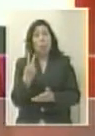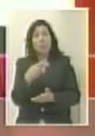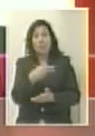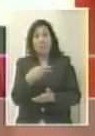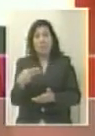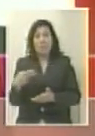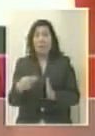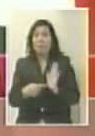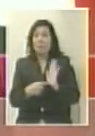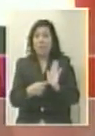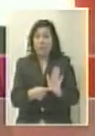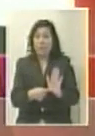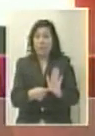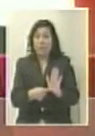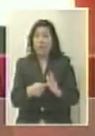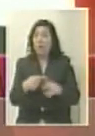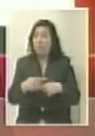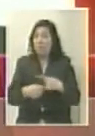va a prepublicar